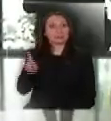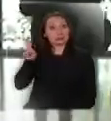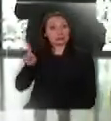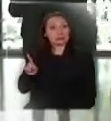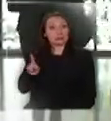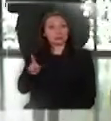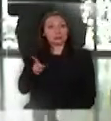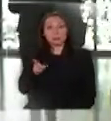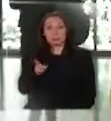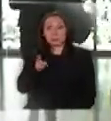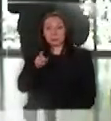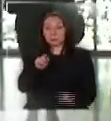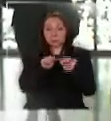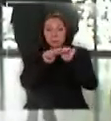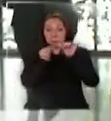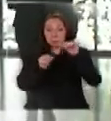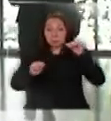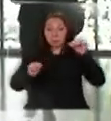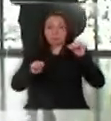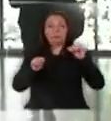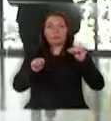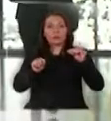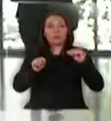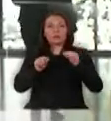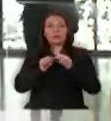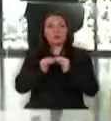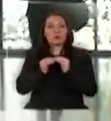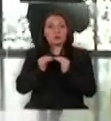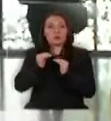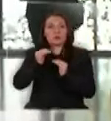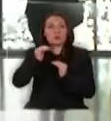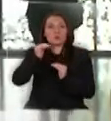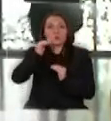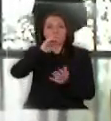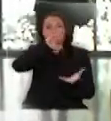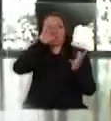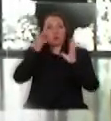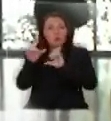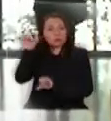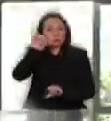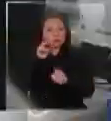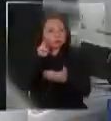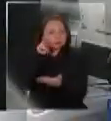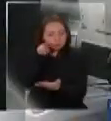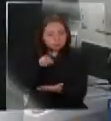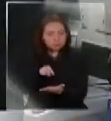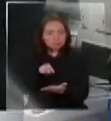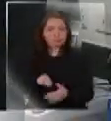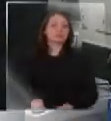un invertebrado que ha llegado hasta lo más alto del mundo científico.